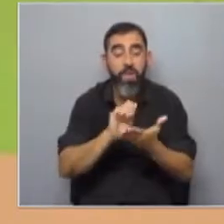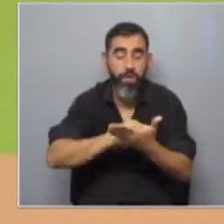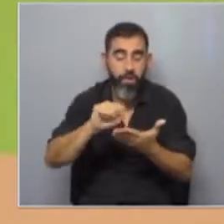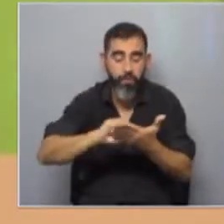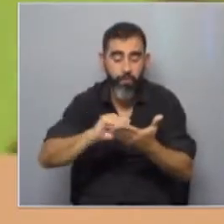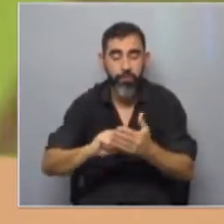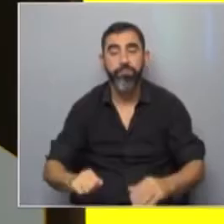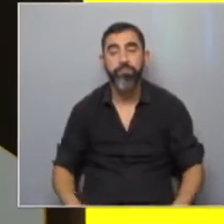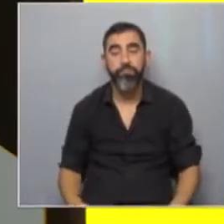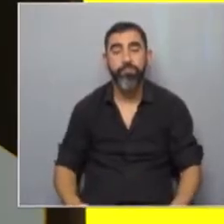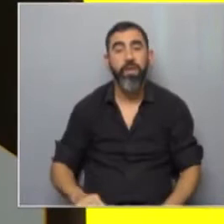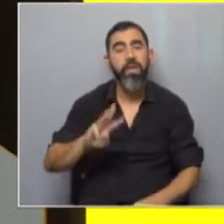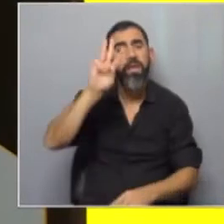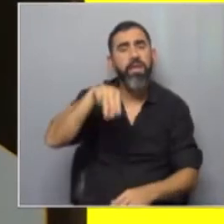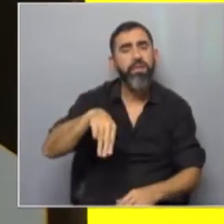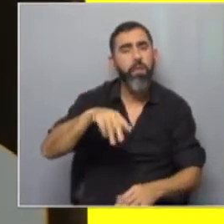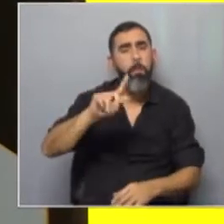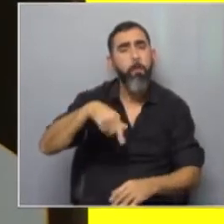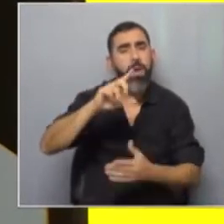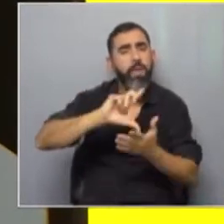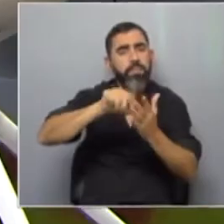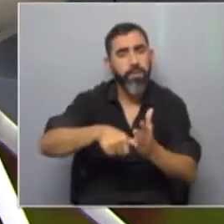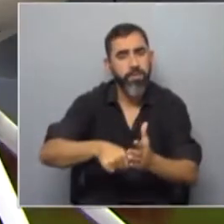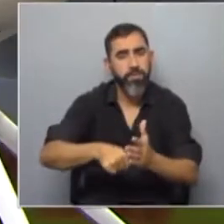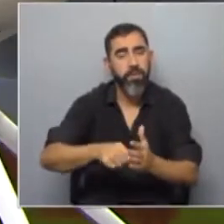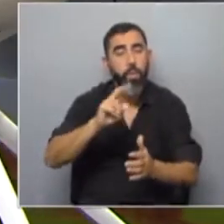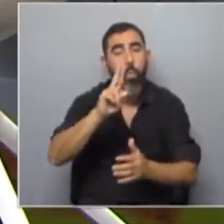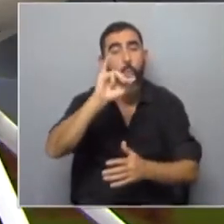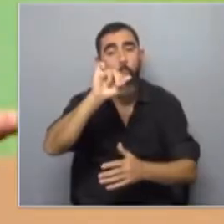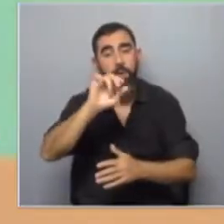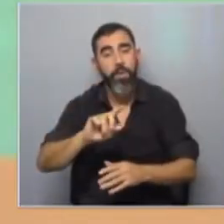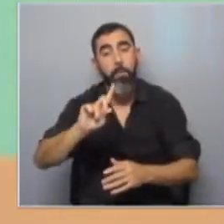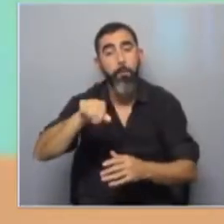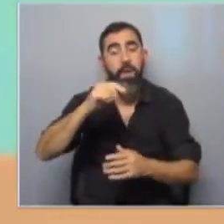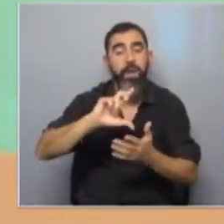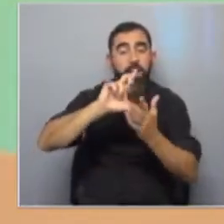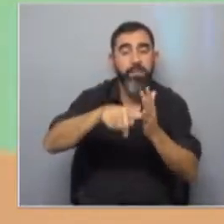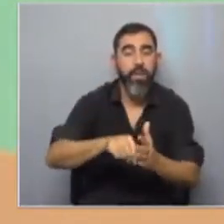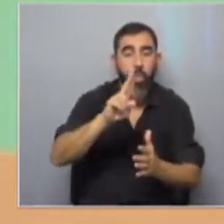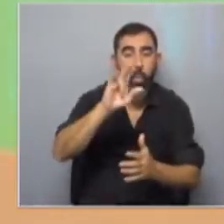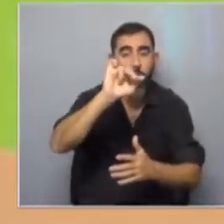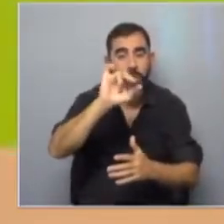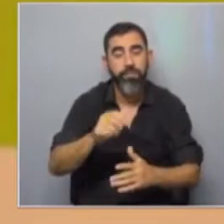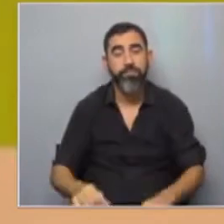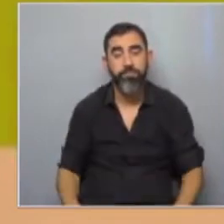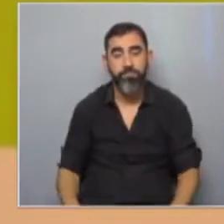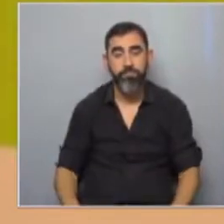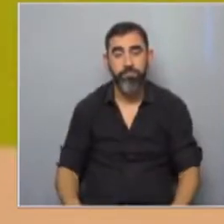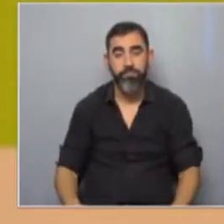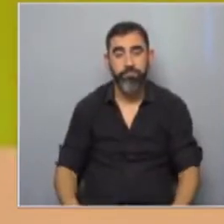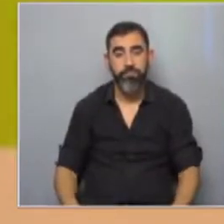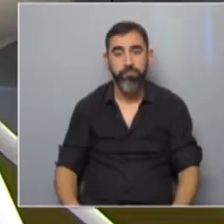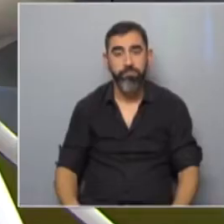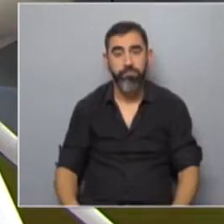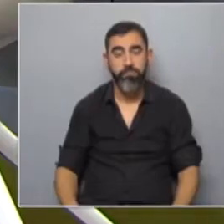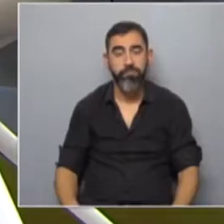por haber venido, por habernos dado este rato. Los invitamos para cuando esté ya el libro medio terminadito, dar una repasada y volver para